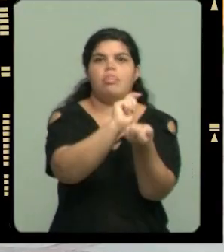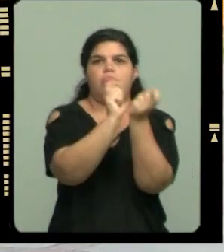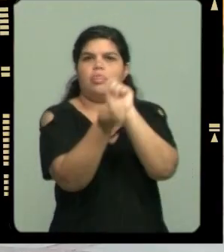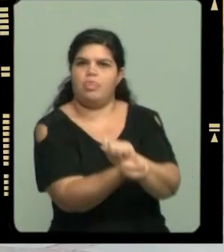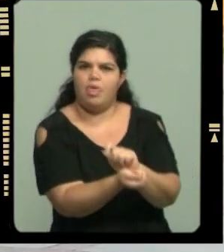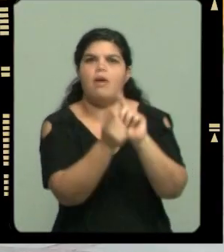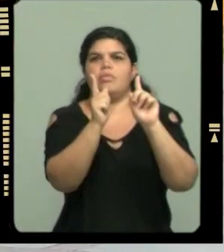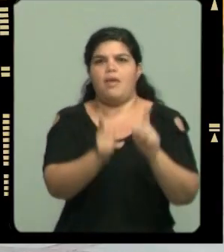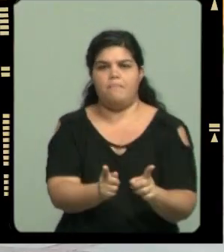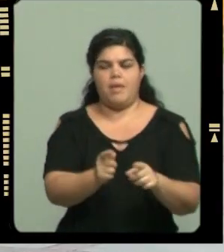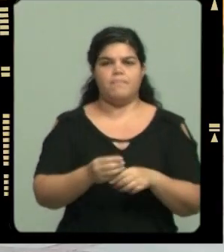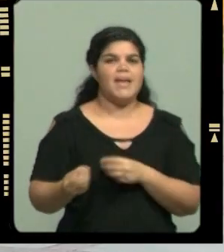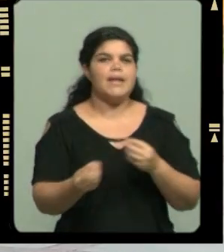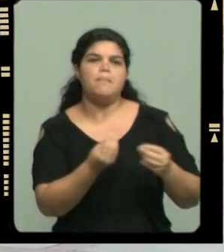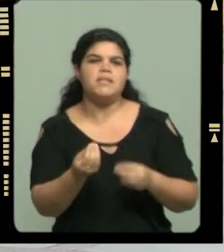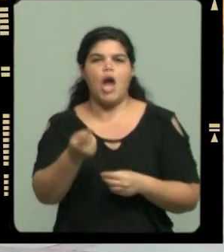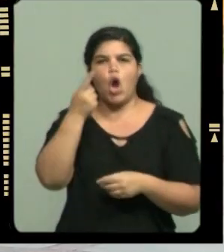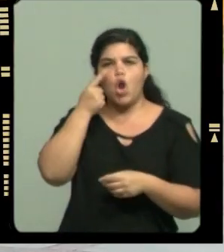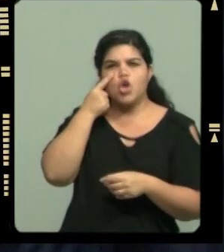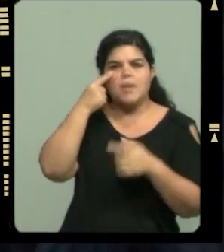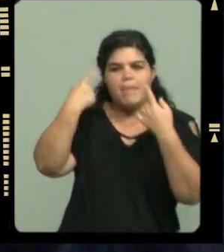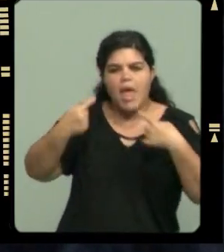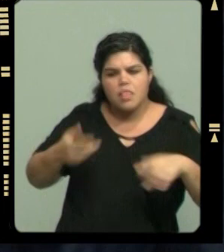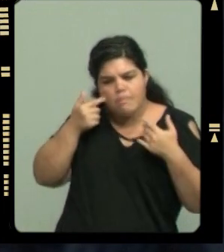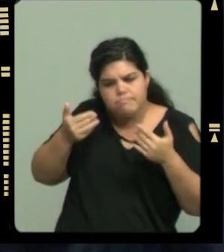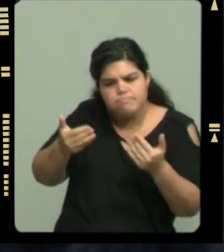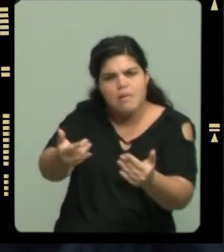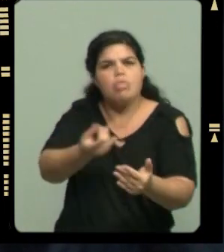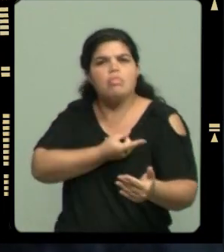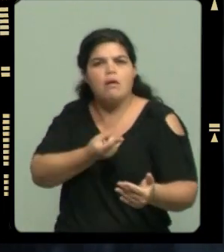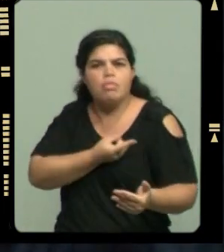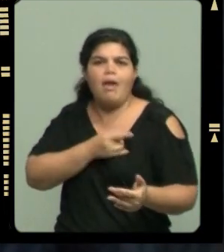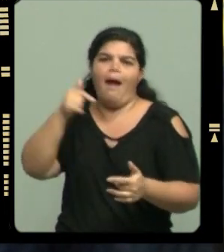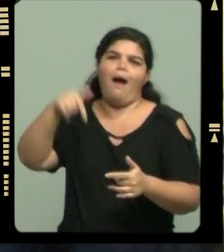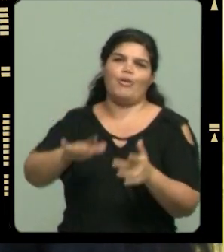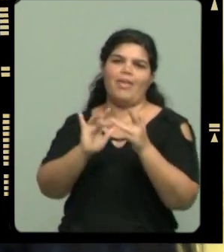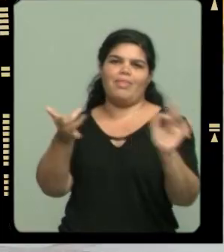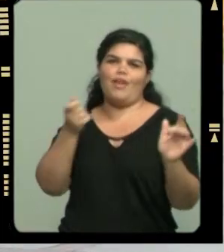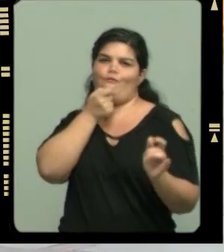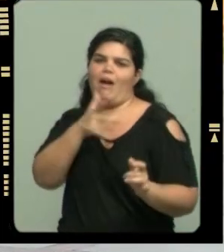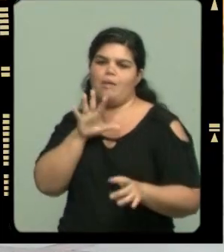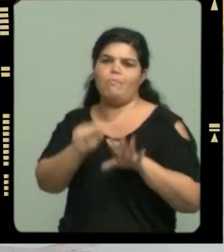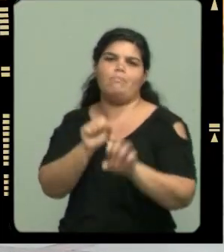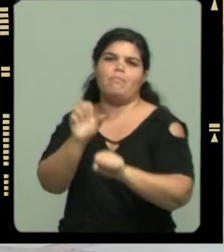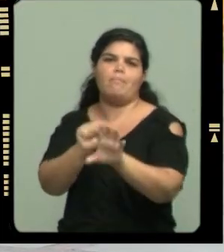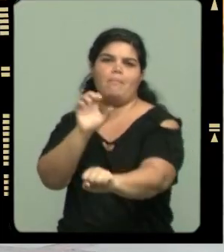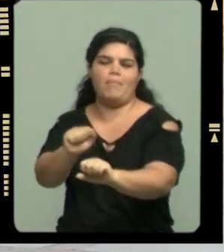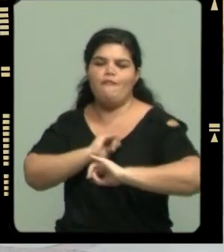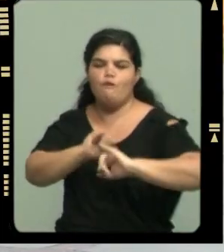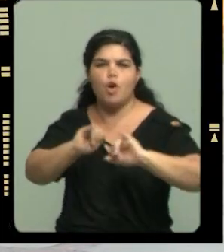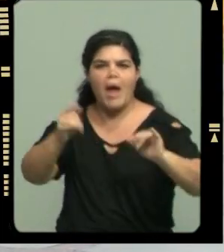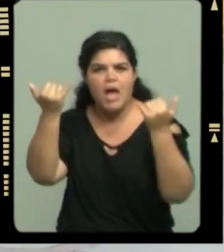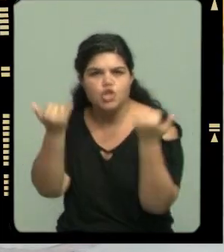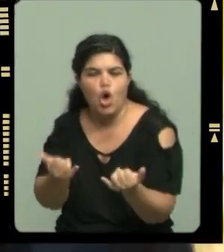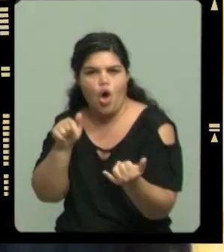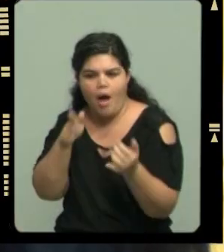que conocimientos. Porque los conocimientos están en Internet. Antes había que venir a buscar a la universidad. Hoy en día están en Internet, están en la nube. Son más accesibles, digamos.